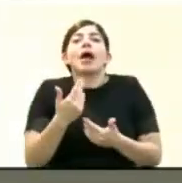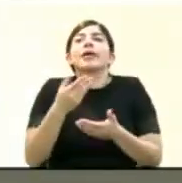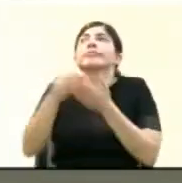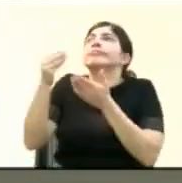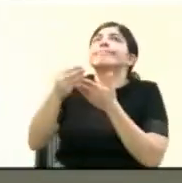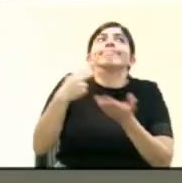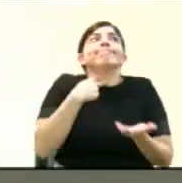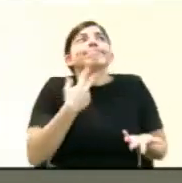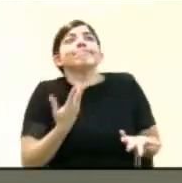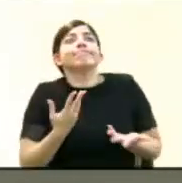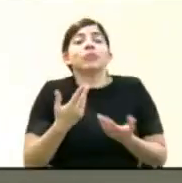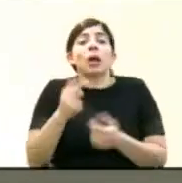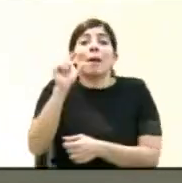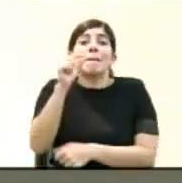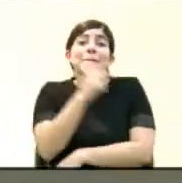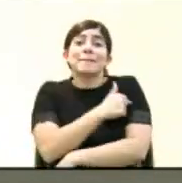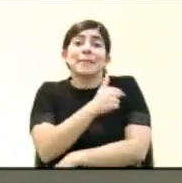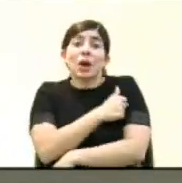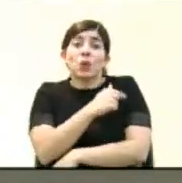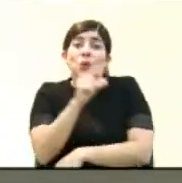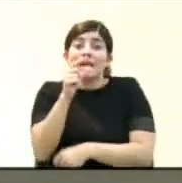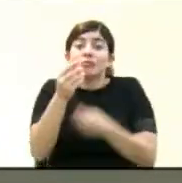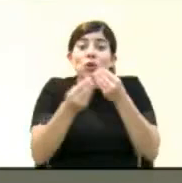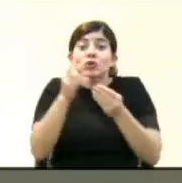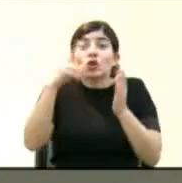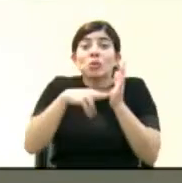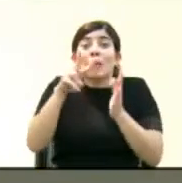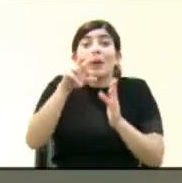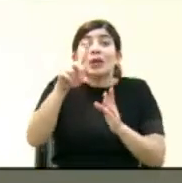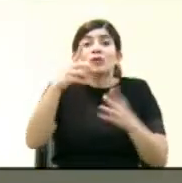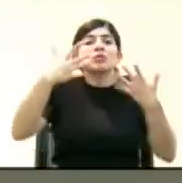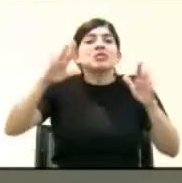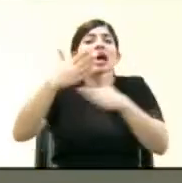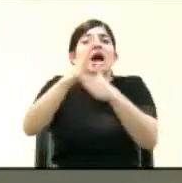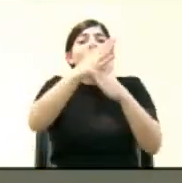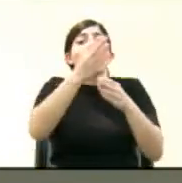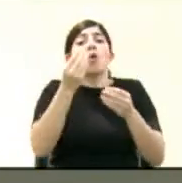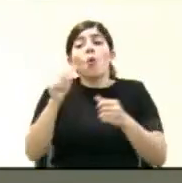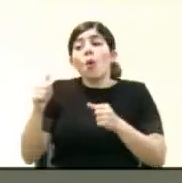porque están distribuidas, la producción 2021 está distribuida.